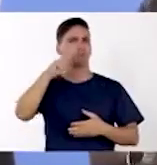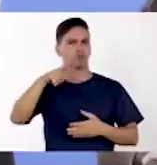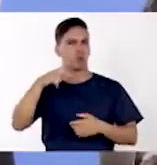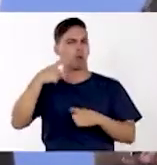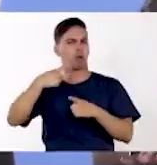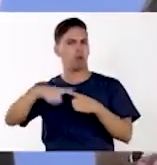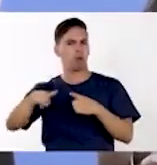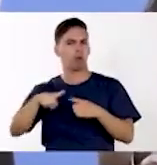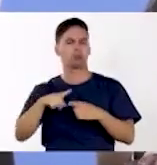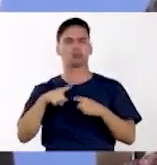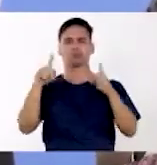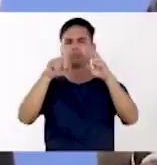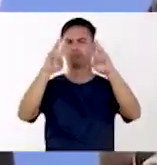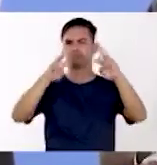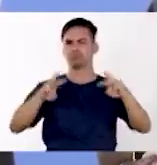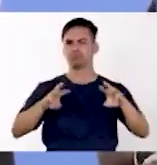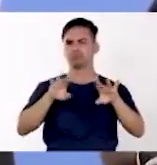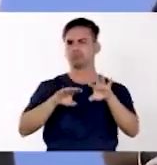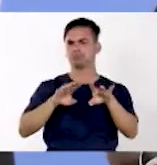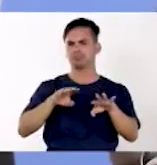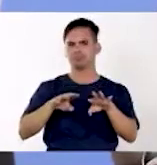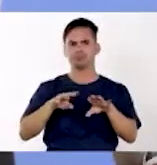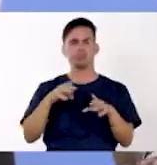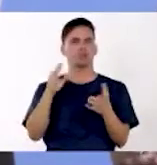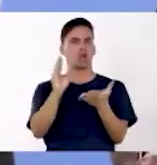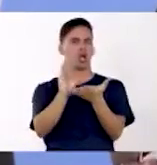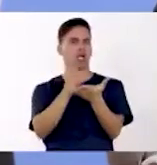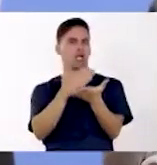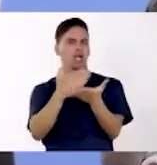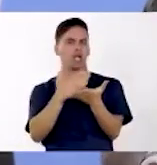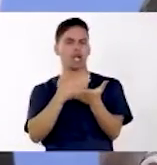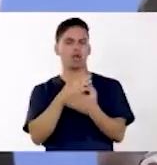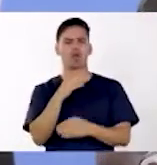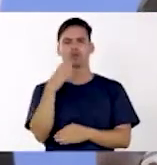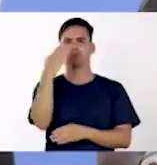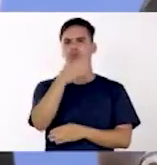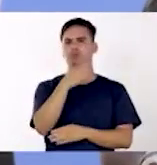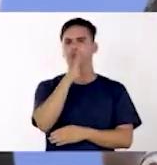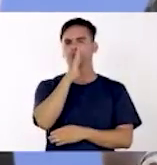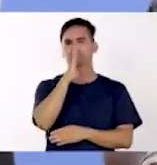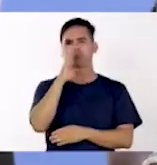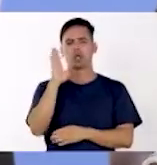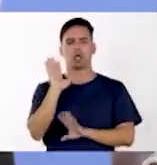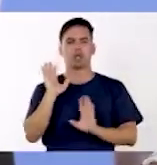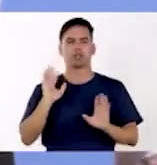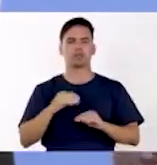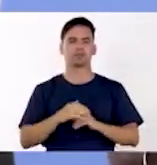otros sitios donde yo pueda encontrar esa obra que debo estudiar.